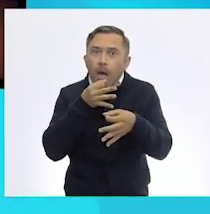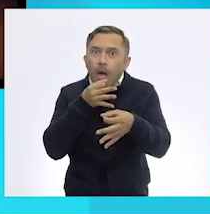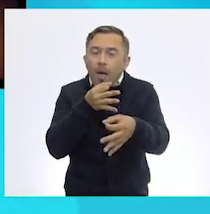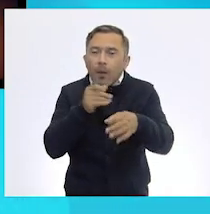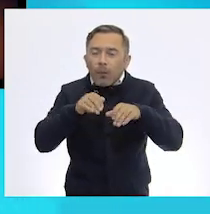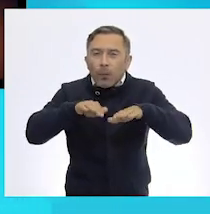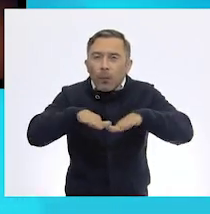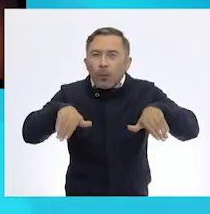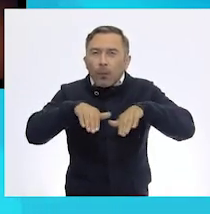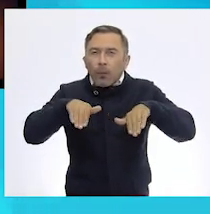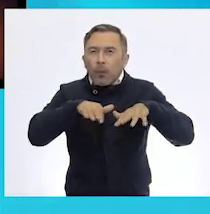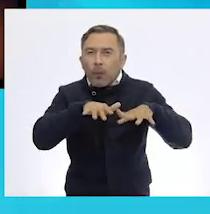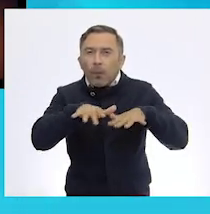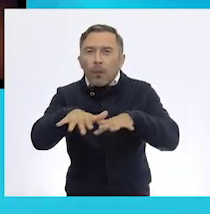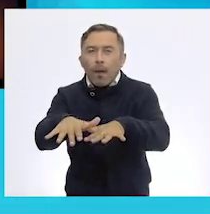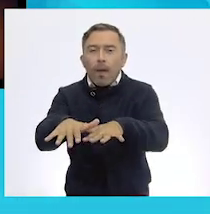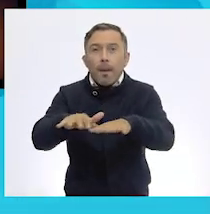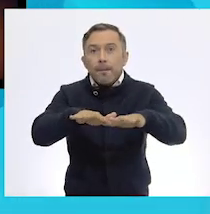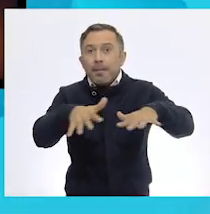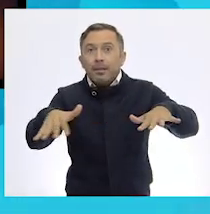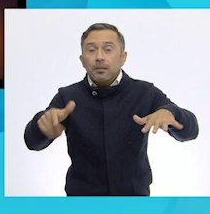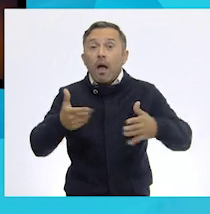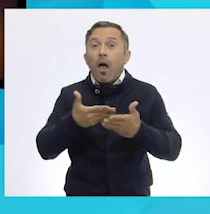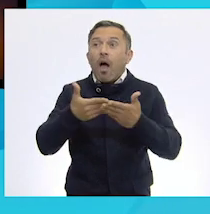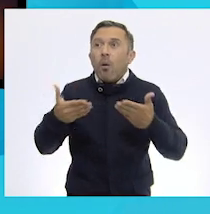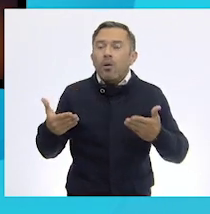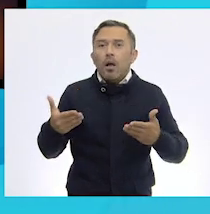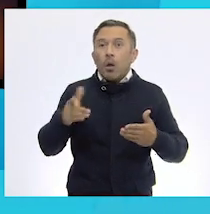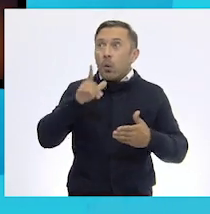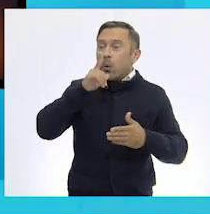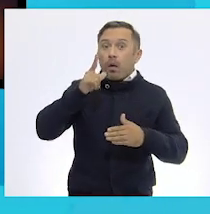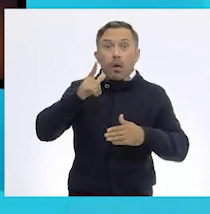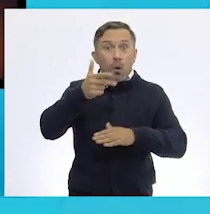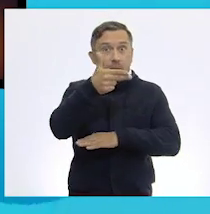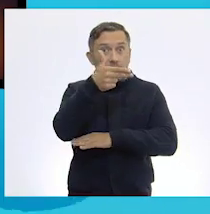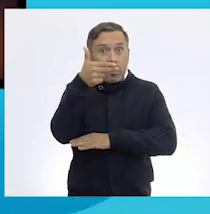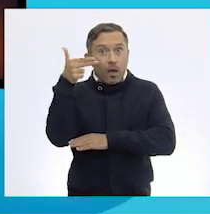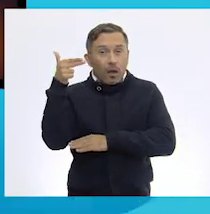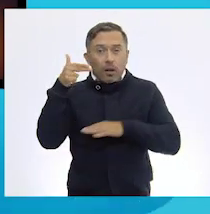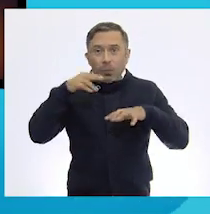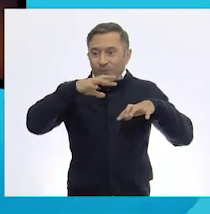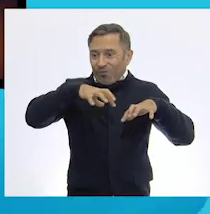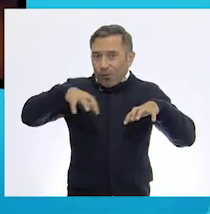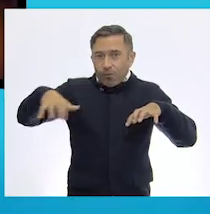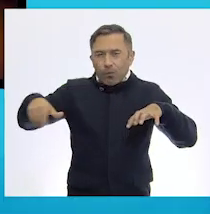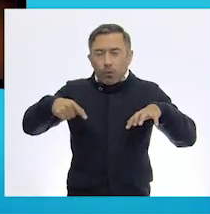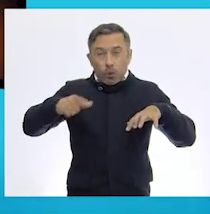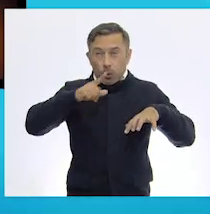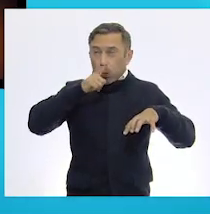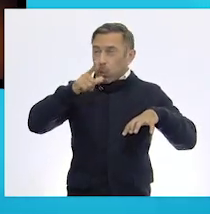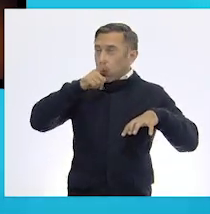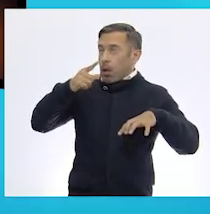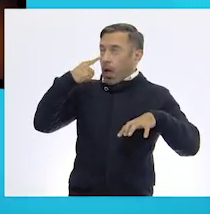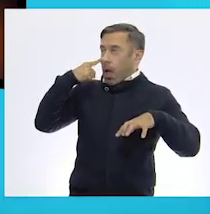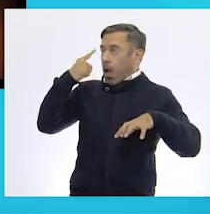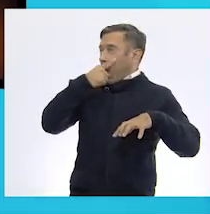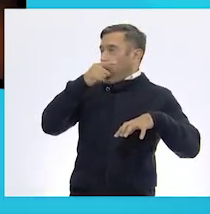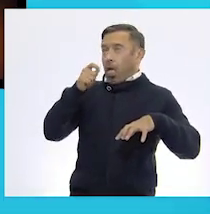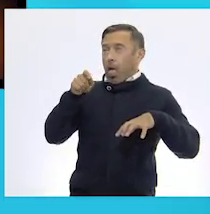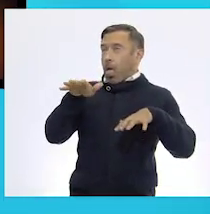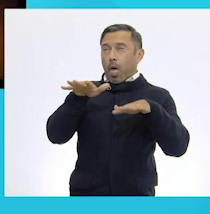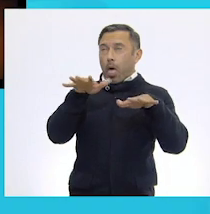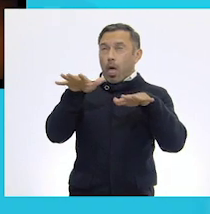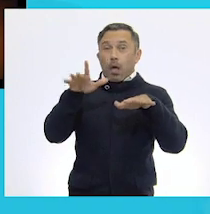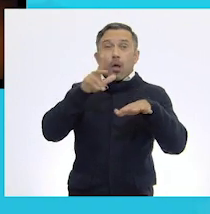brillantes, el ruido de los hoteles y restaurantes junto a la playa, pues las confunden y siguen las